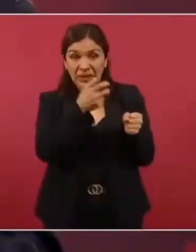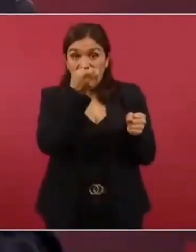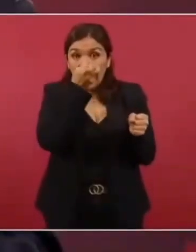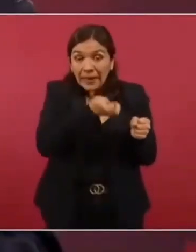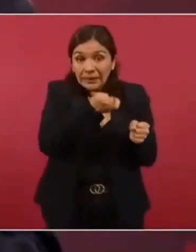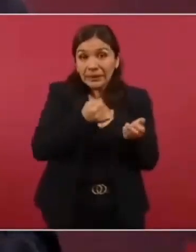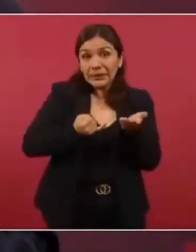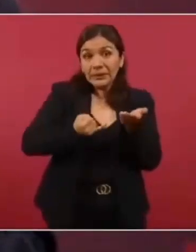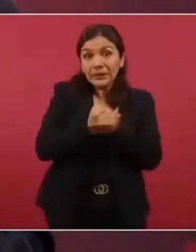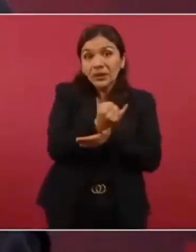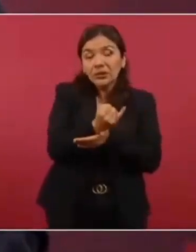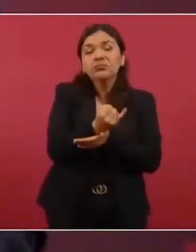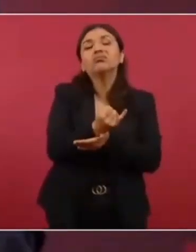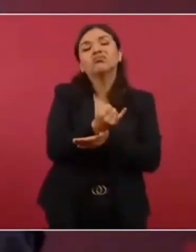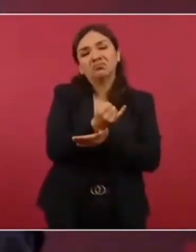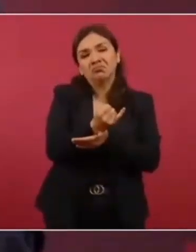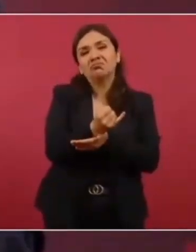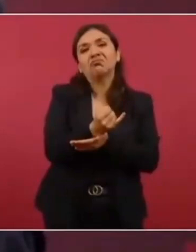se